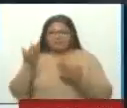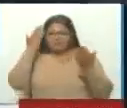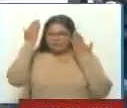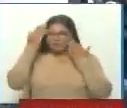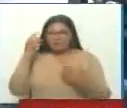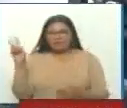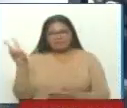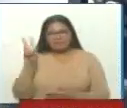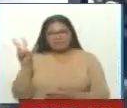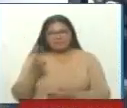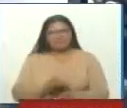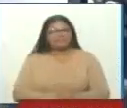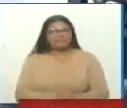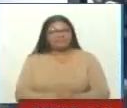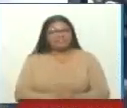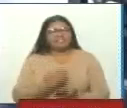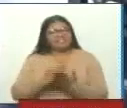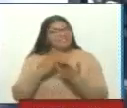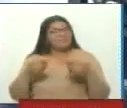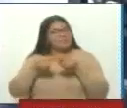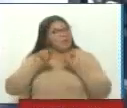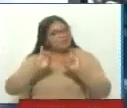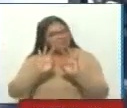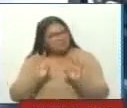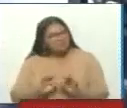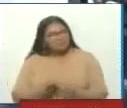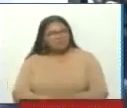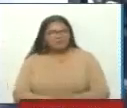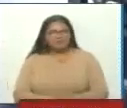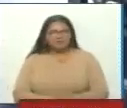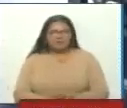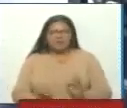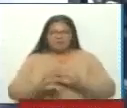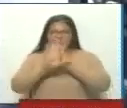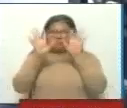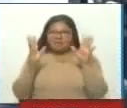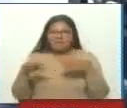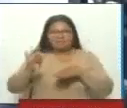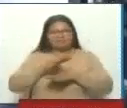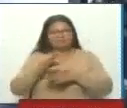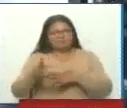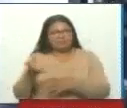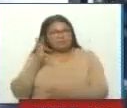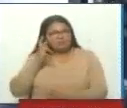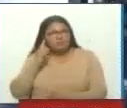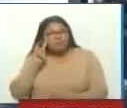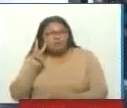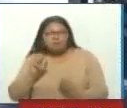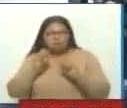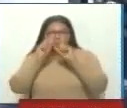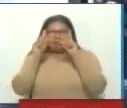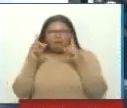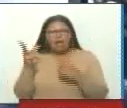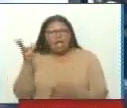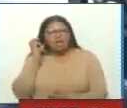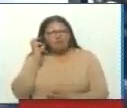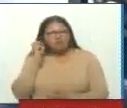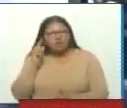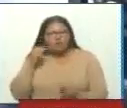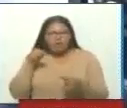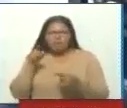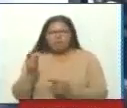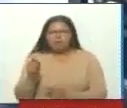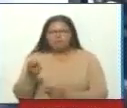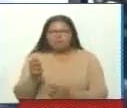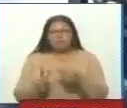hola, Venezuela! ¡Eso! Los cantarines de la mañana, que es muy grato realmente uno despertar y escuchar, colocar